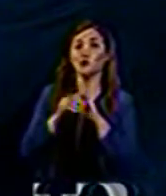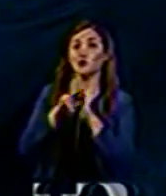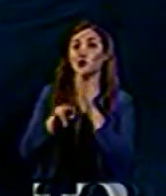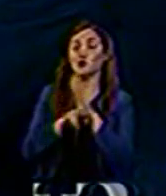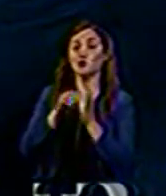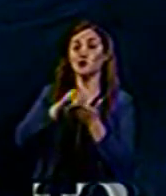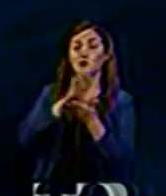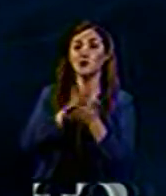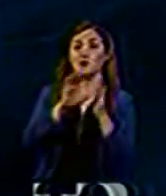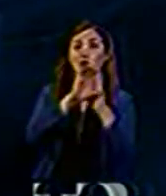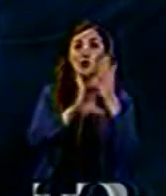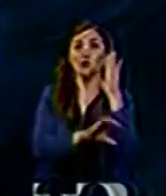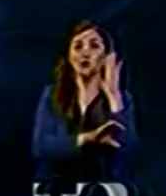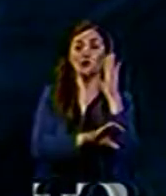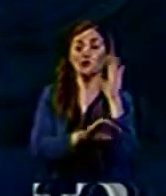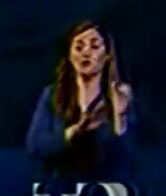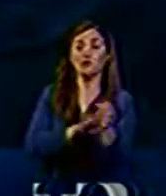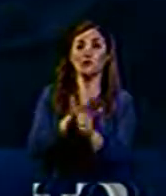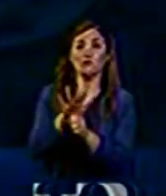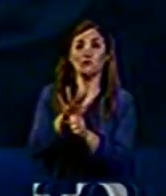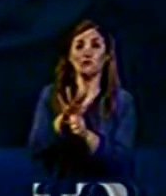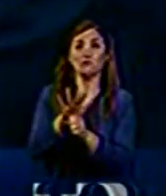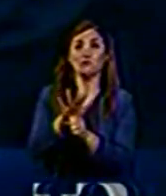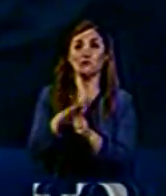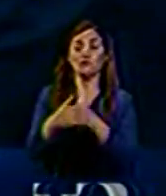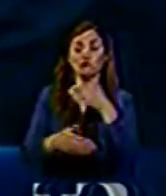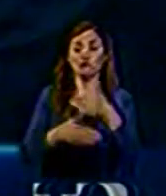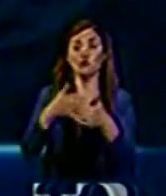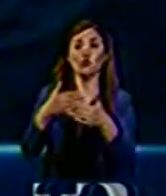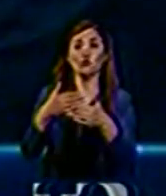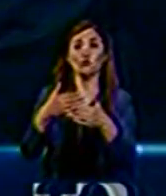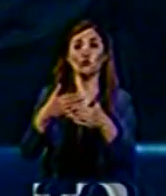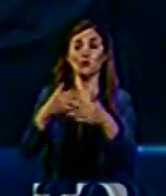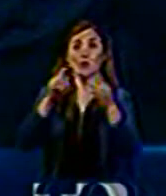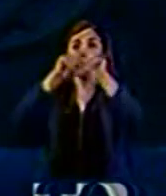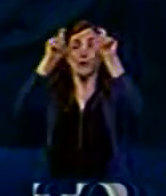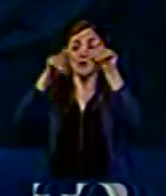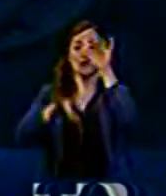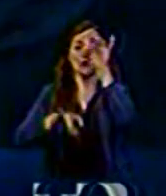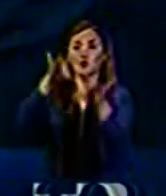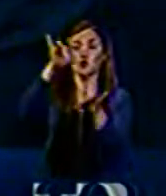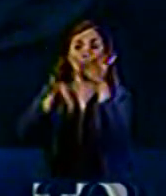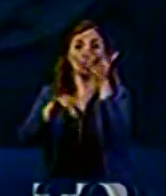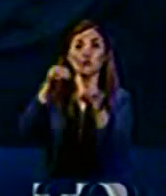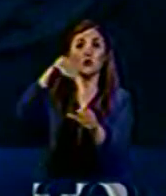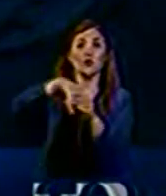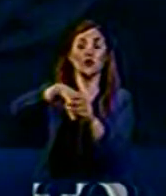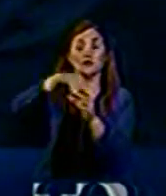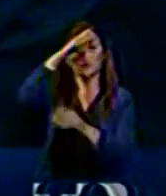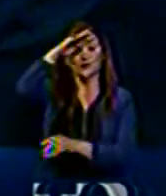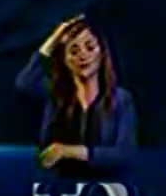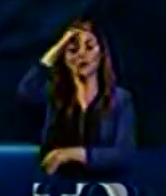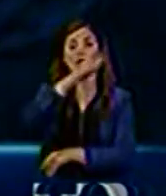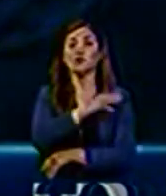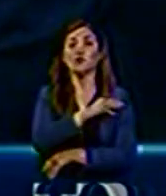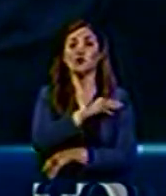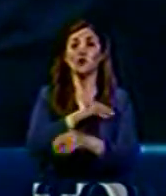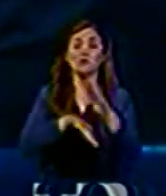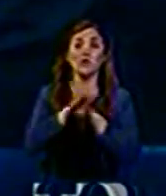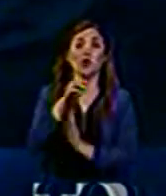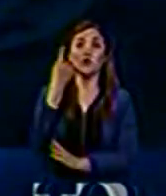tanto la Constitución, afectando, conforme en el proceso de liquidación de la Cooperativa de Ahorro y Crédito Ejército Nacional, a más